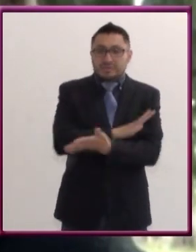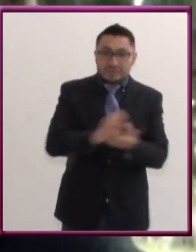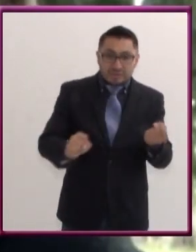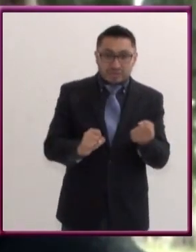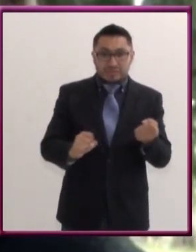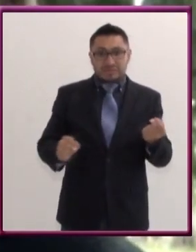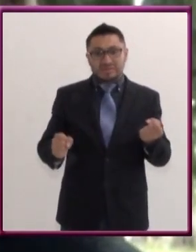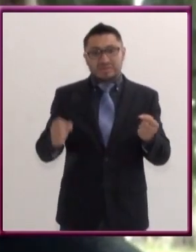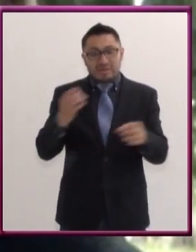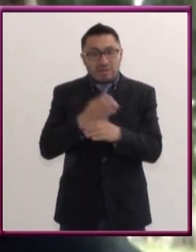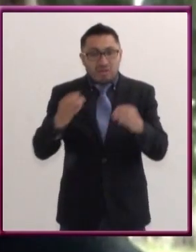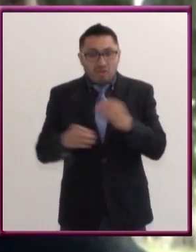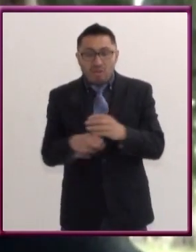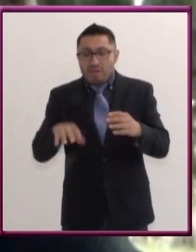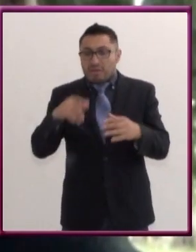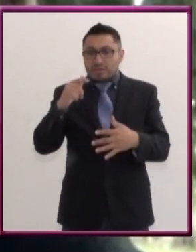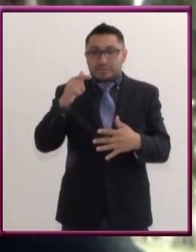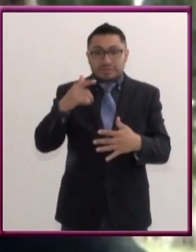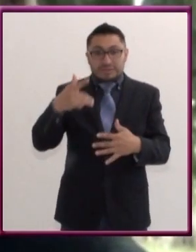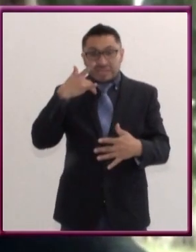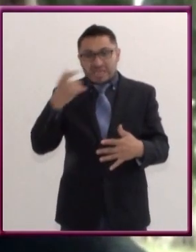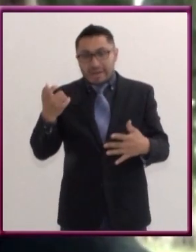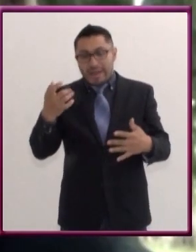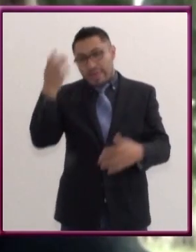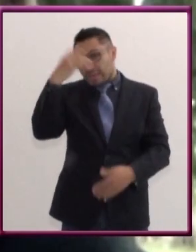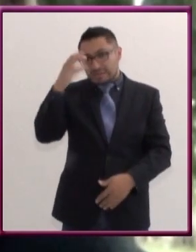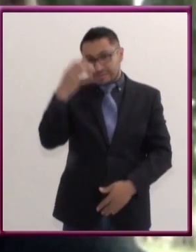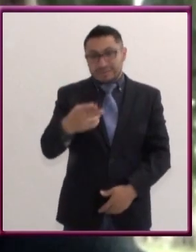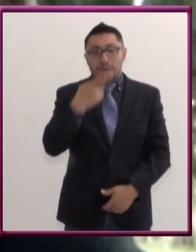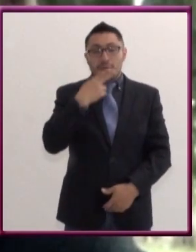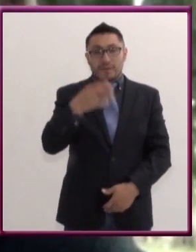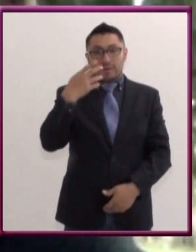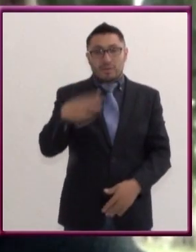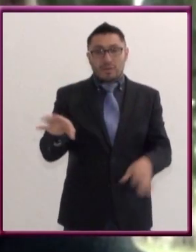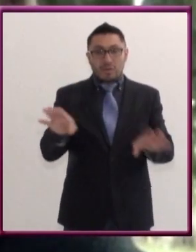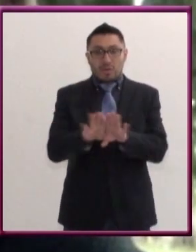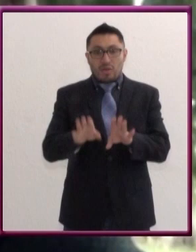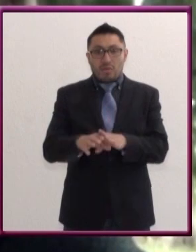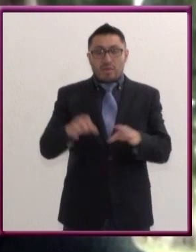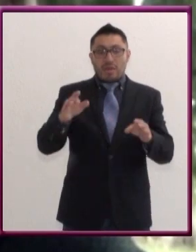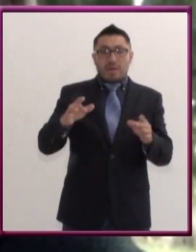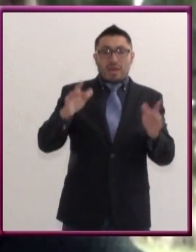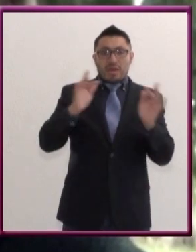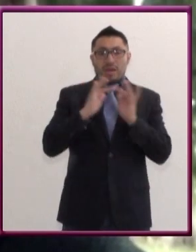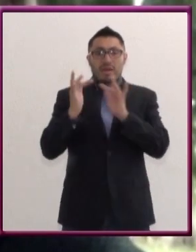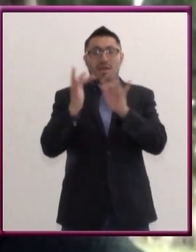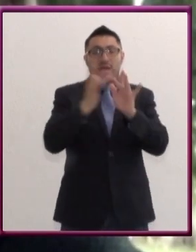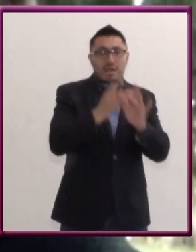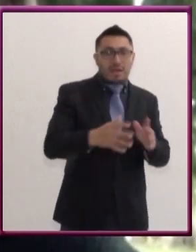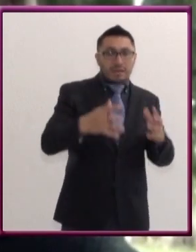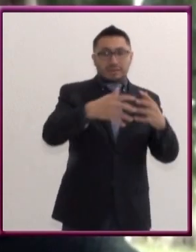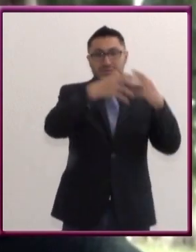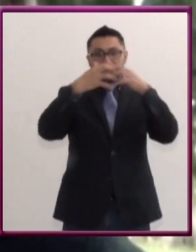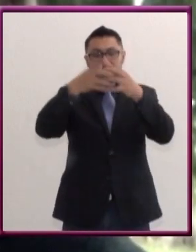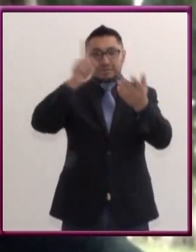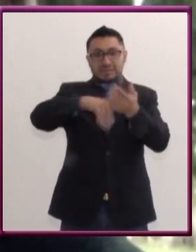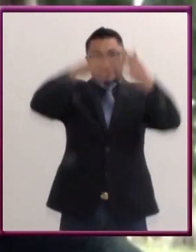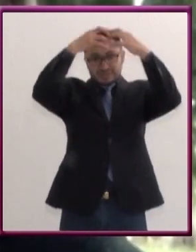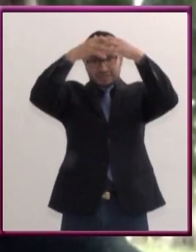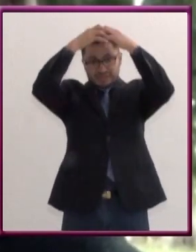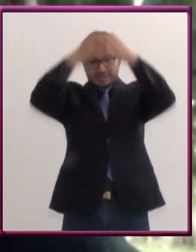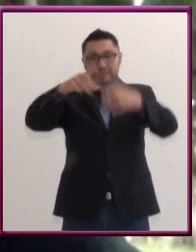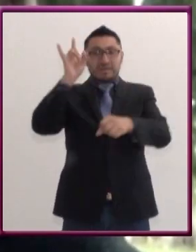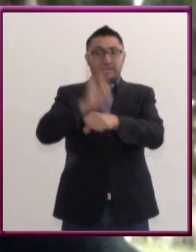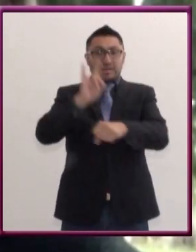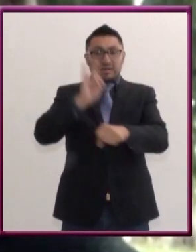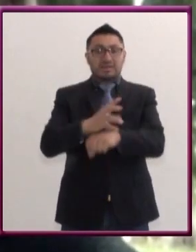de cristales, estructuras fractales. Y para esto se utilizan lo que le llaman redes neuronales artificiales. Y estas